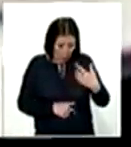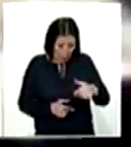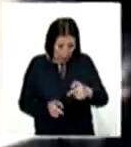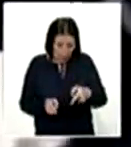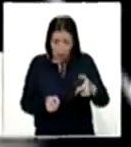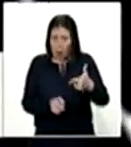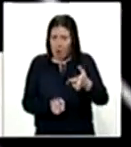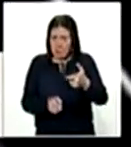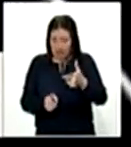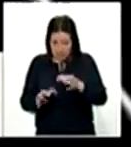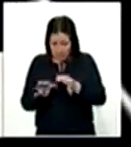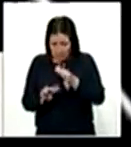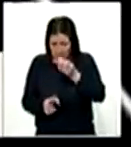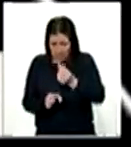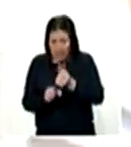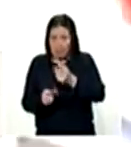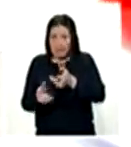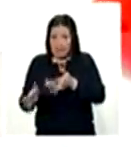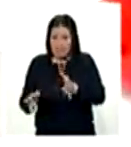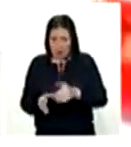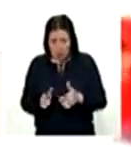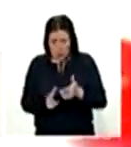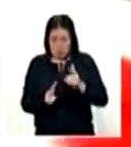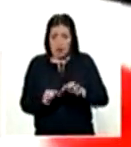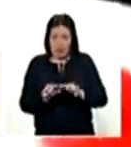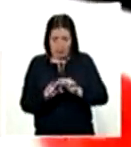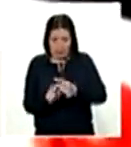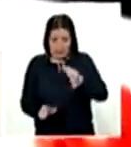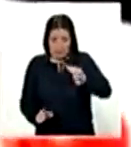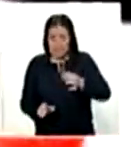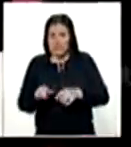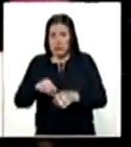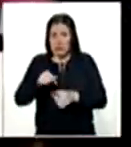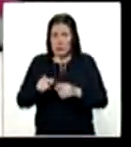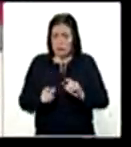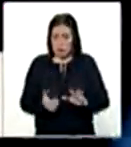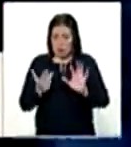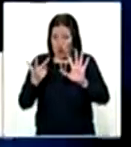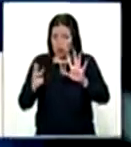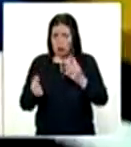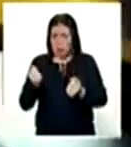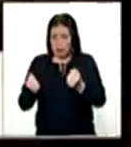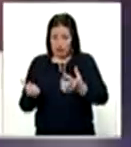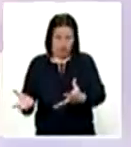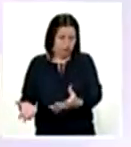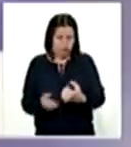armas, municiones AKM, dinamita y 8 vehículos que fueron incautados.